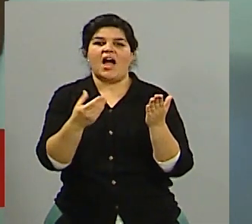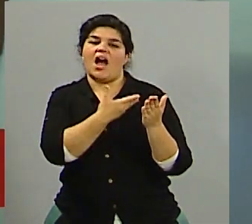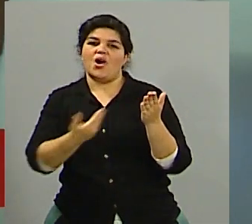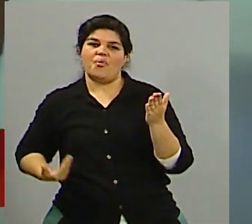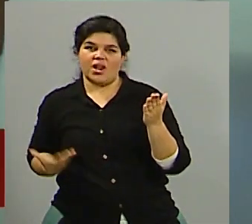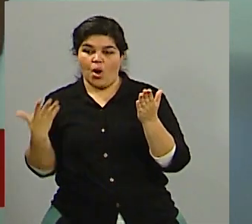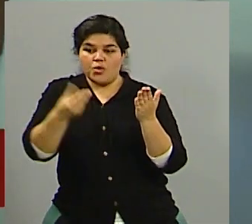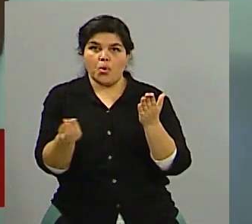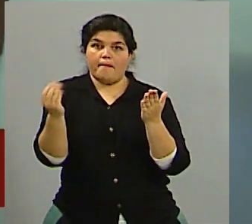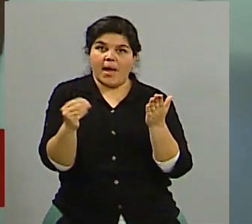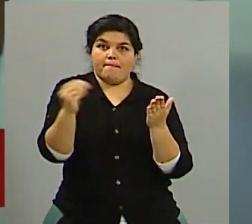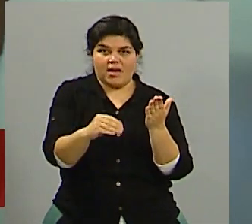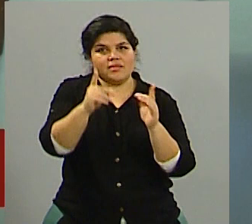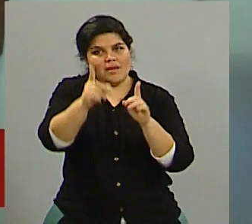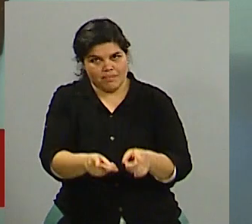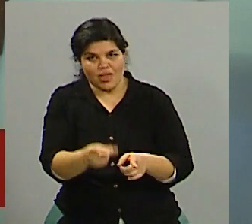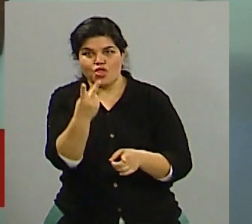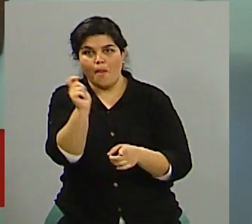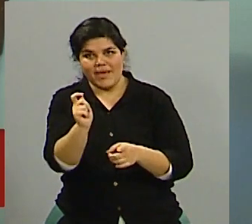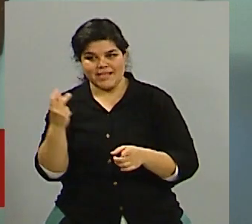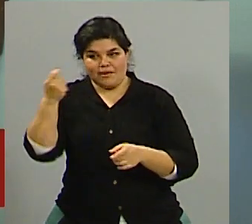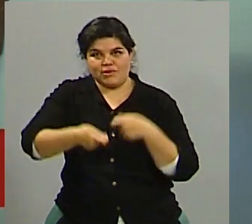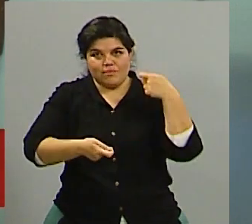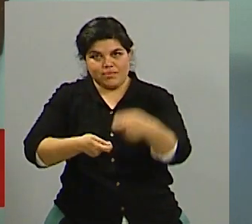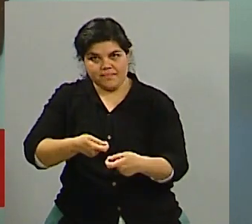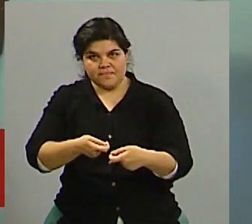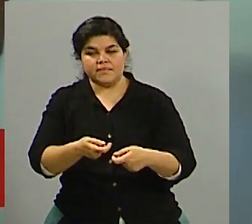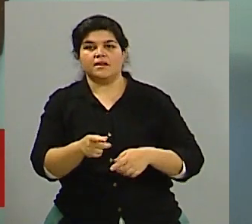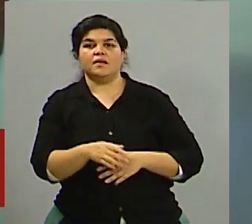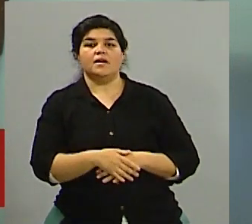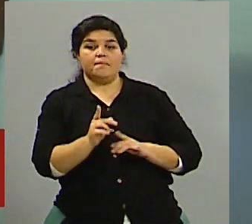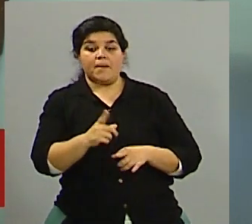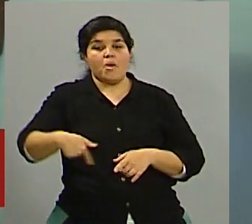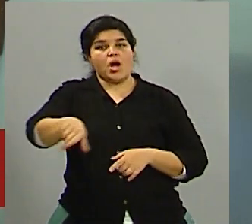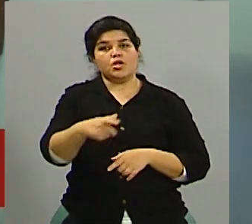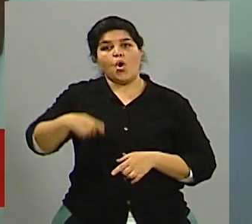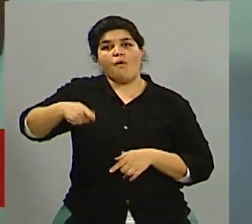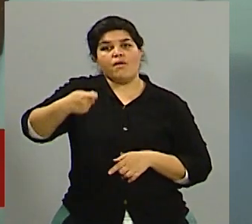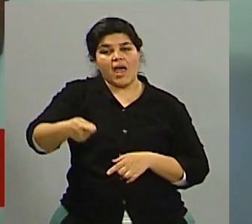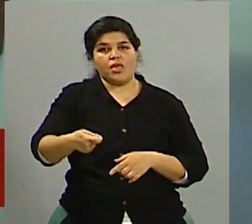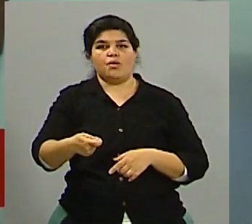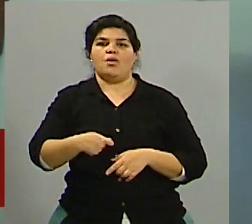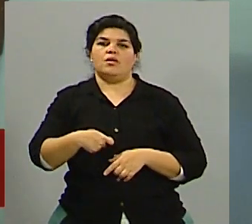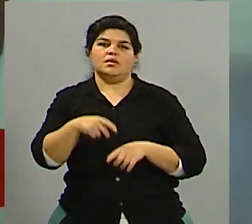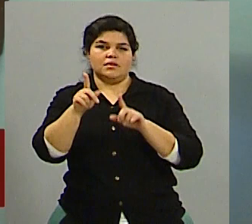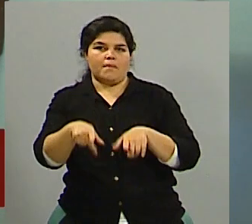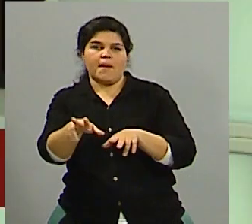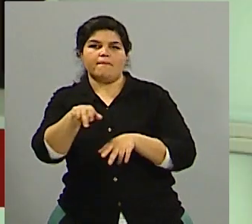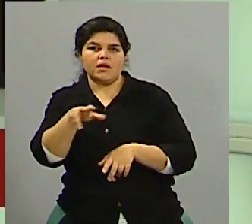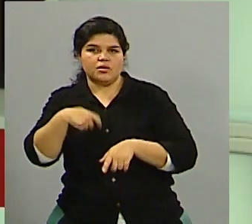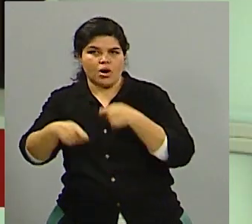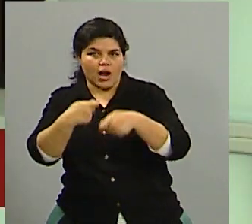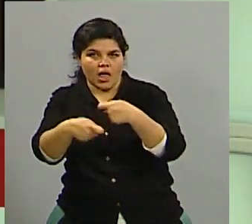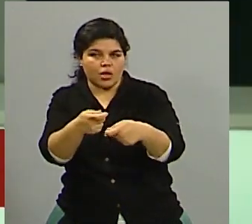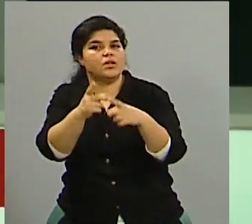insistir, a esa cantidad de jubilados y pensionados que hicieron los 30 años de aporte, no se acogieron a moratoria y van a tener este